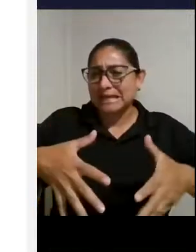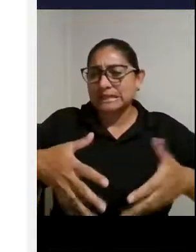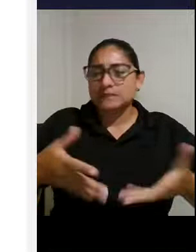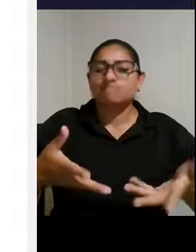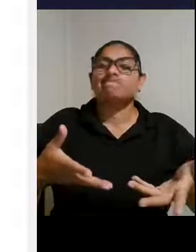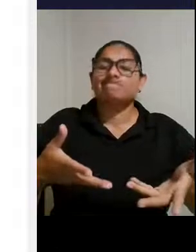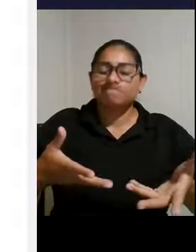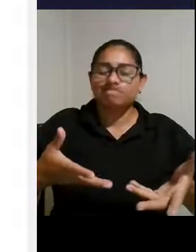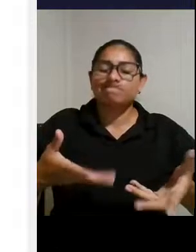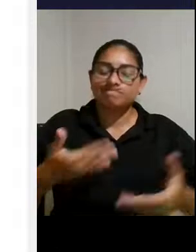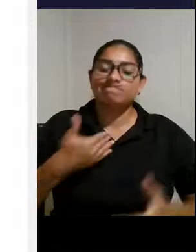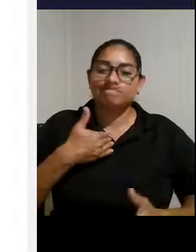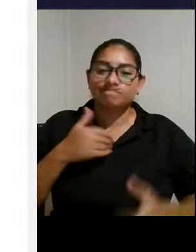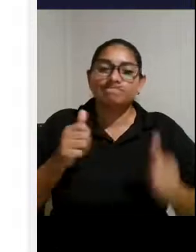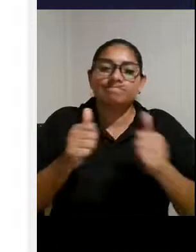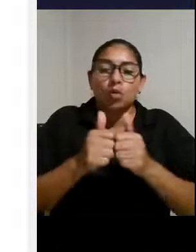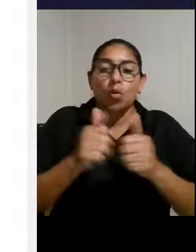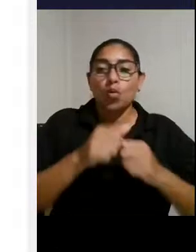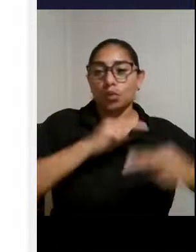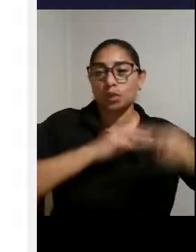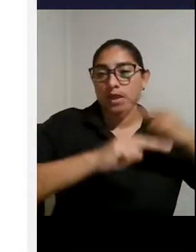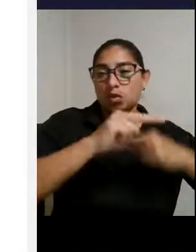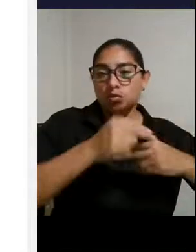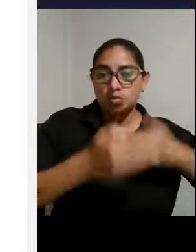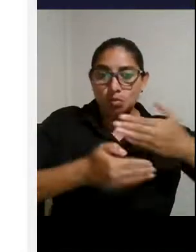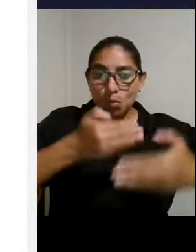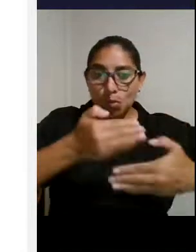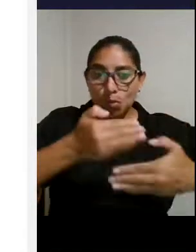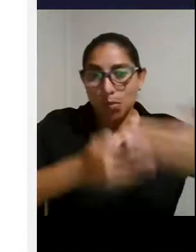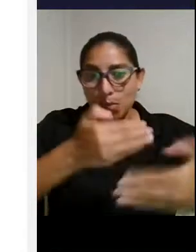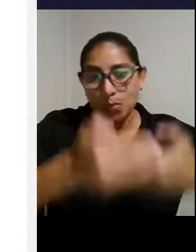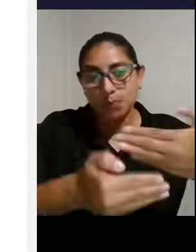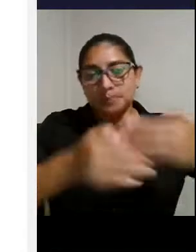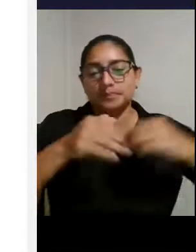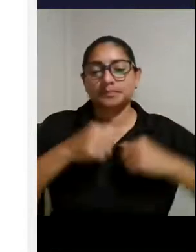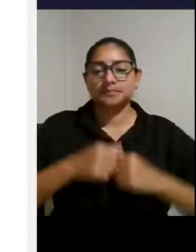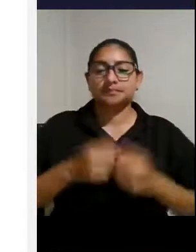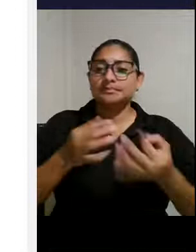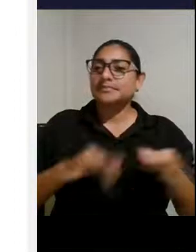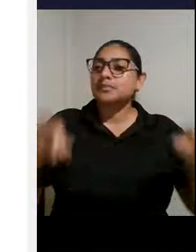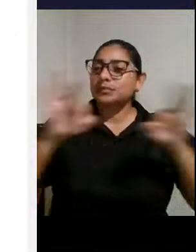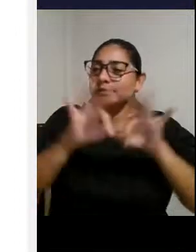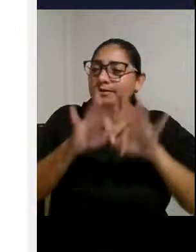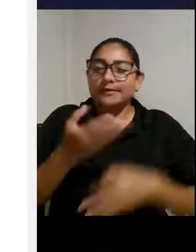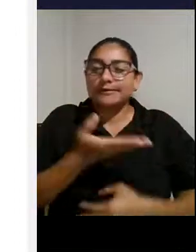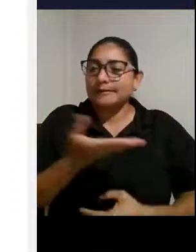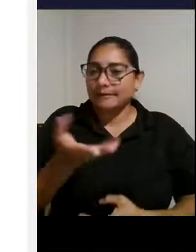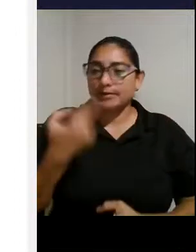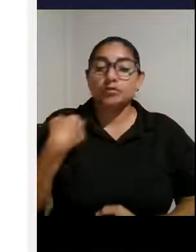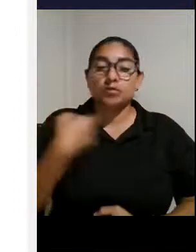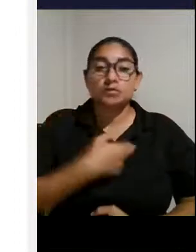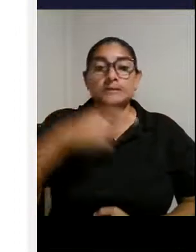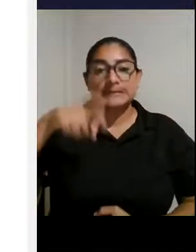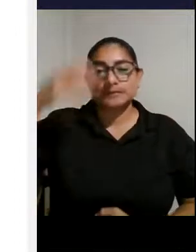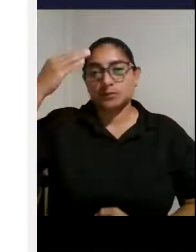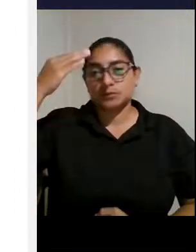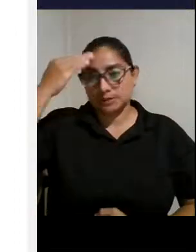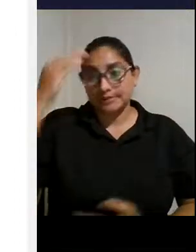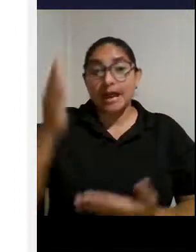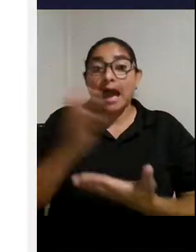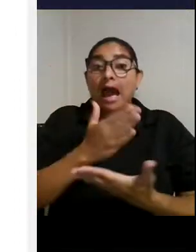tienen con el negocio en marcha. Es importante que nosotros sepamos que a veces hay